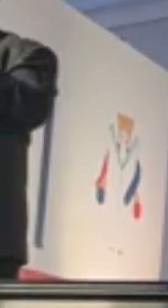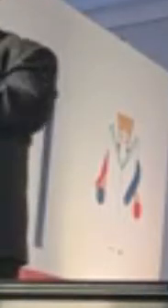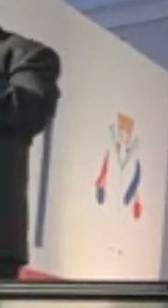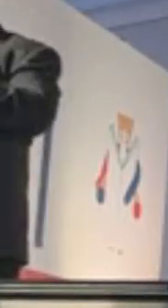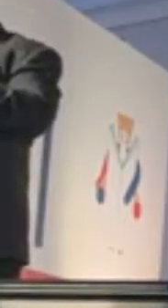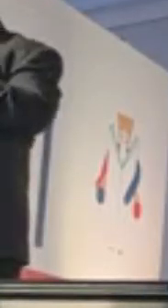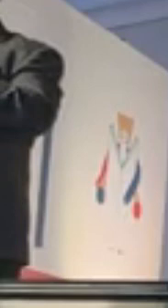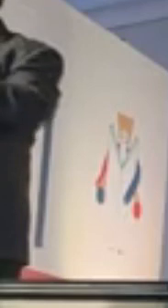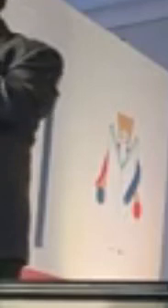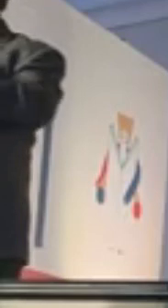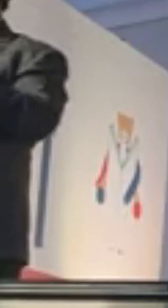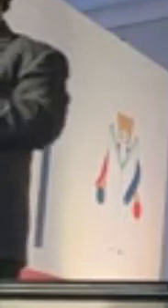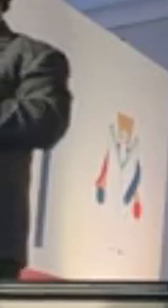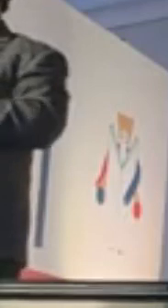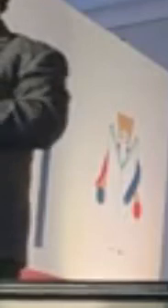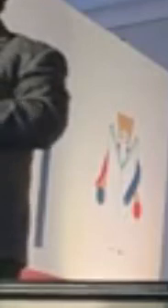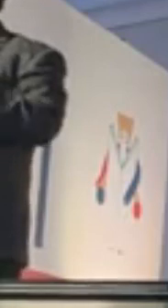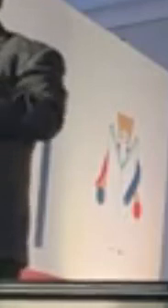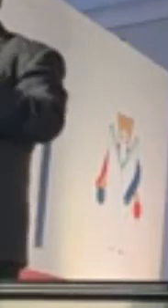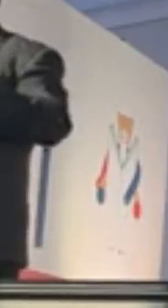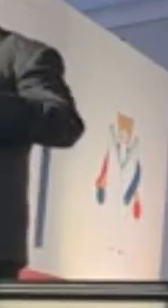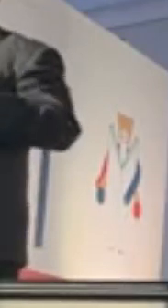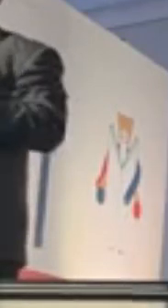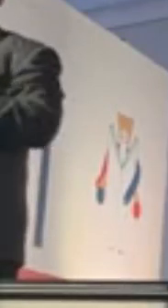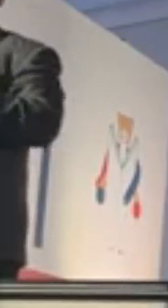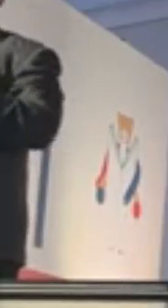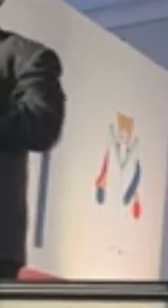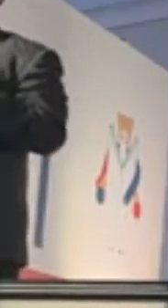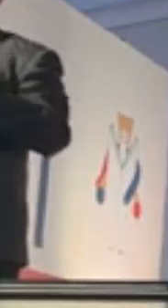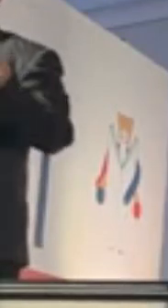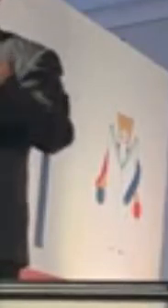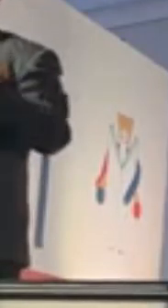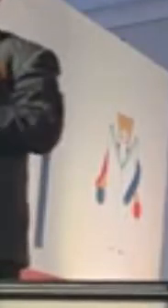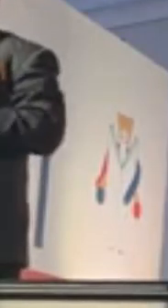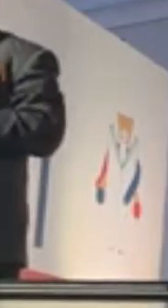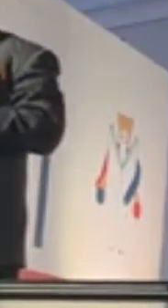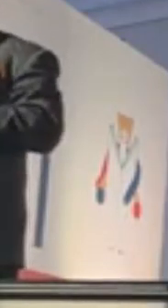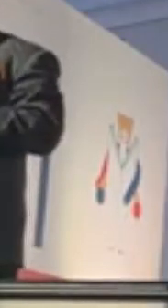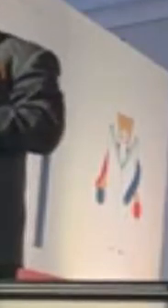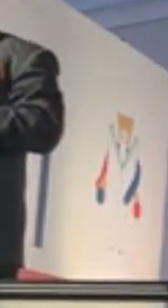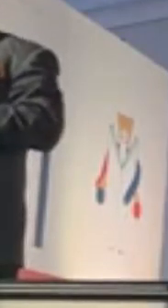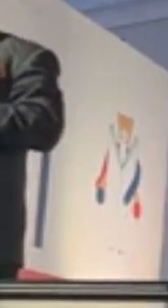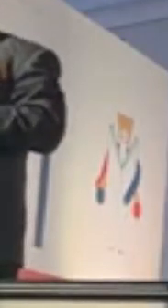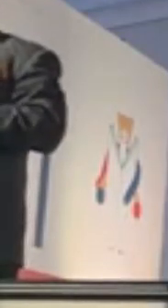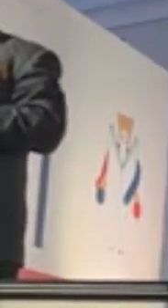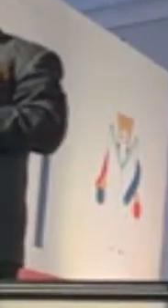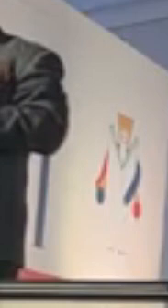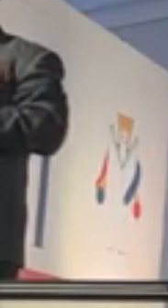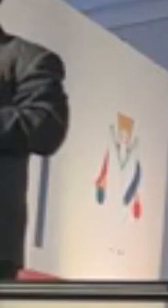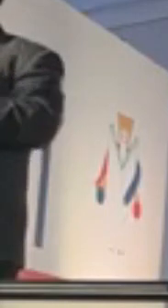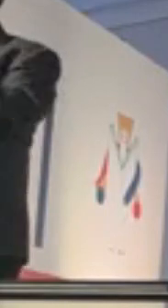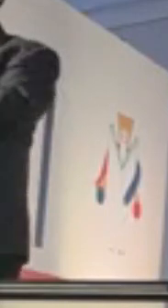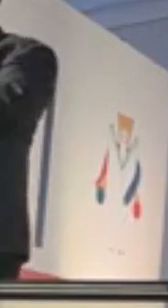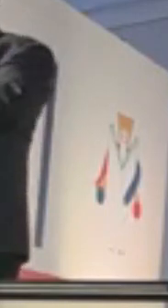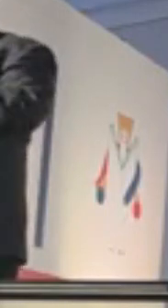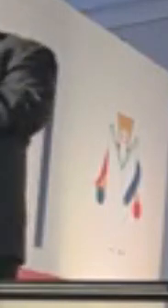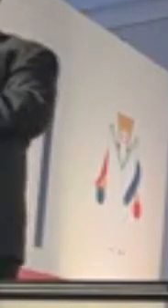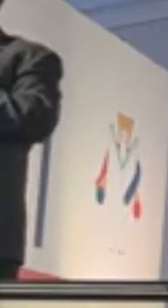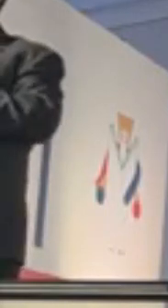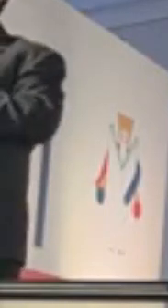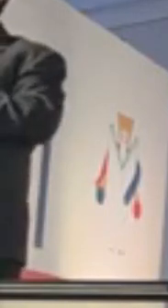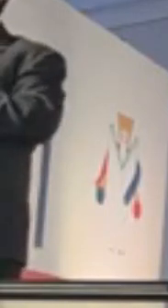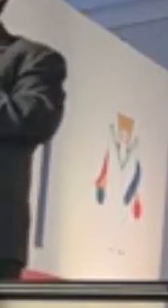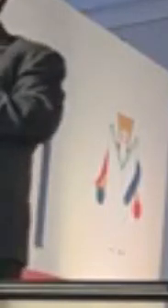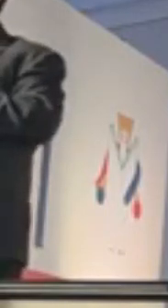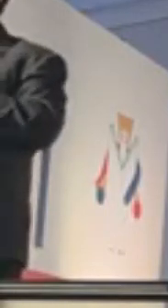no da más, que ya dio todo lo que podía dar. México tiene 16 mexicanos que concentran 143 mil millones de